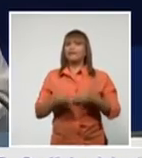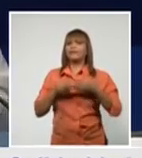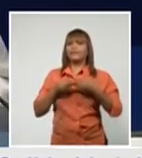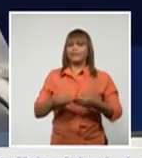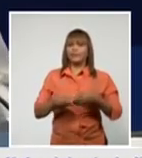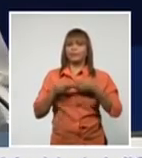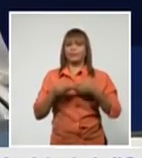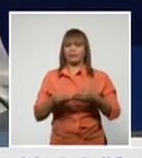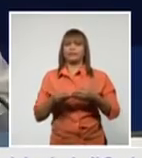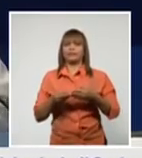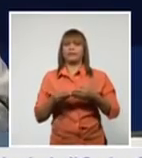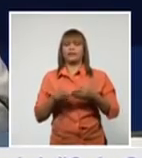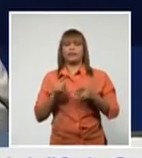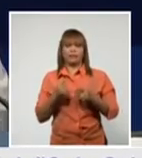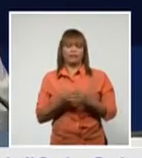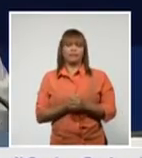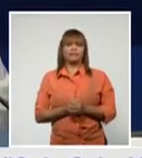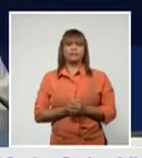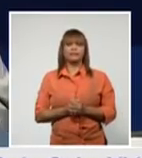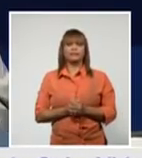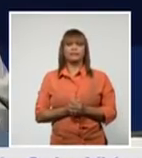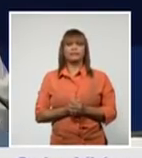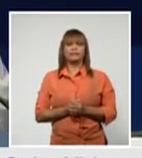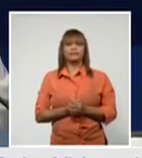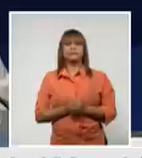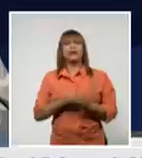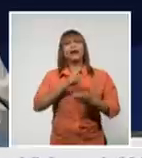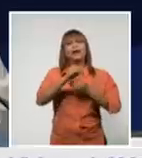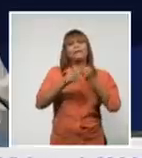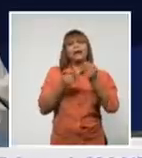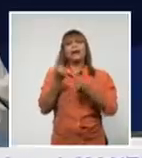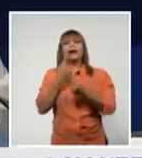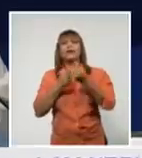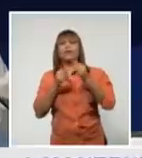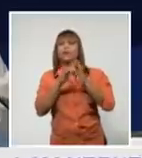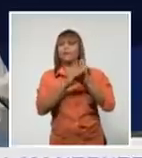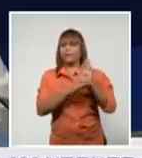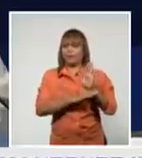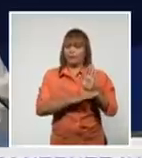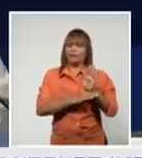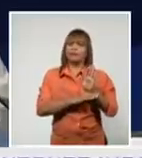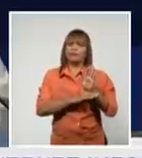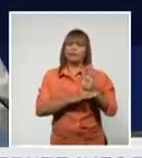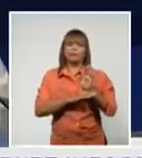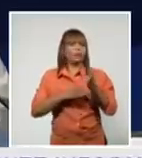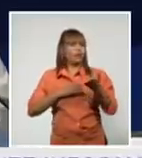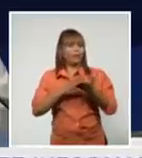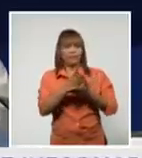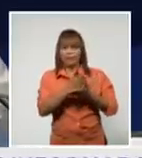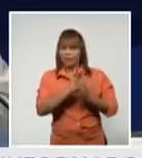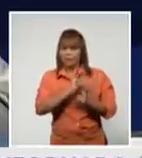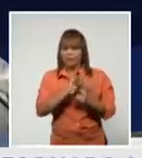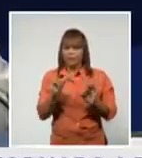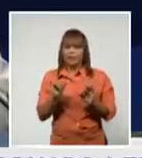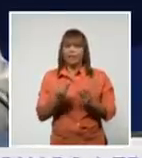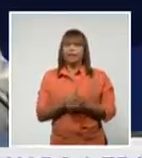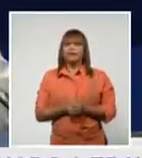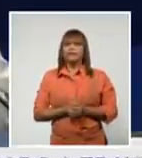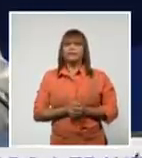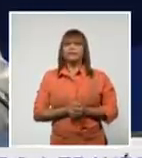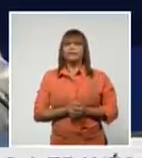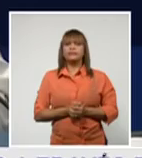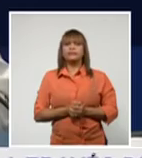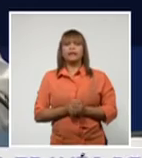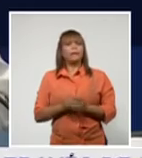las restricciones que corresponden a esta fase. Y la flexibilización se refiere al reinicio